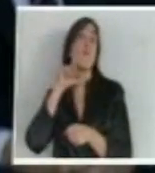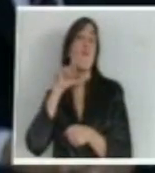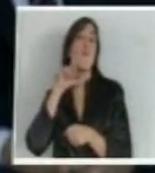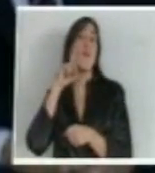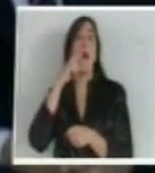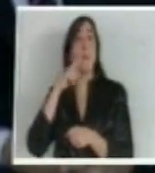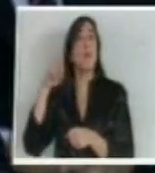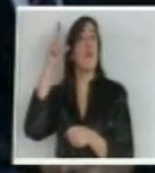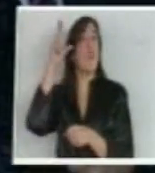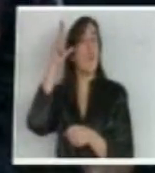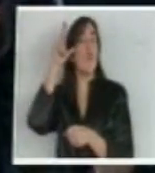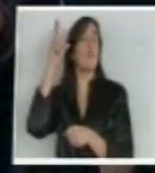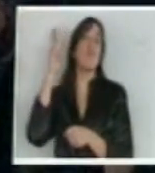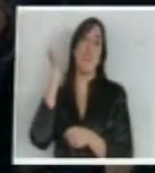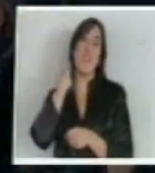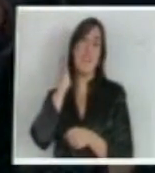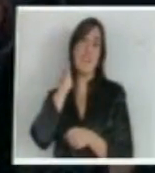julio de 1816,